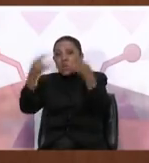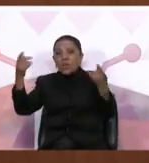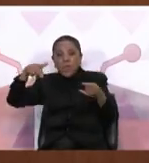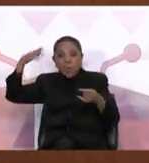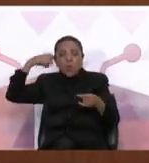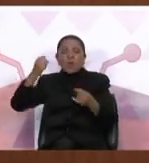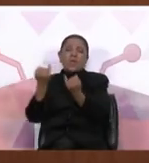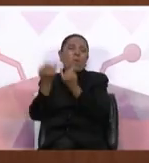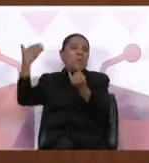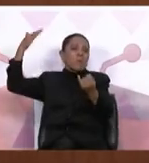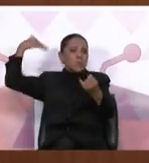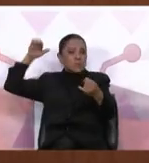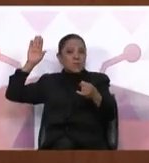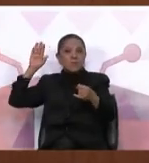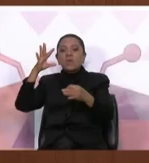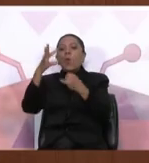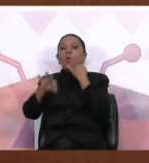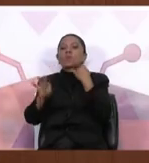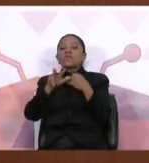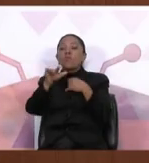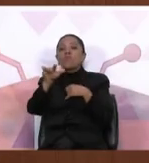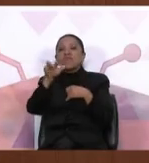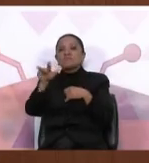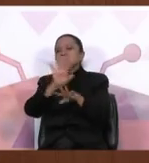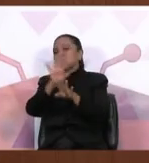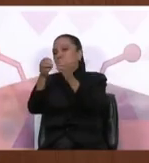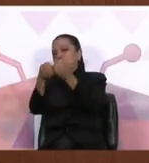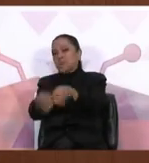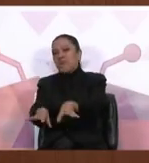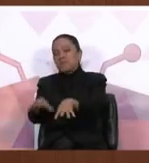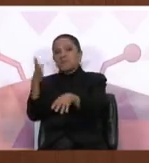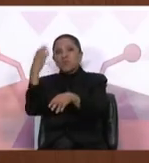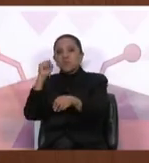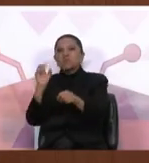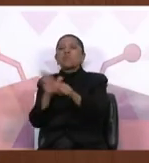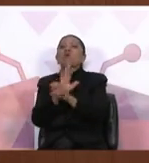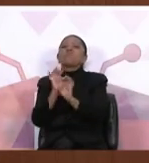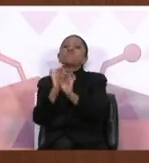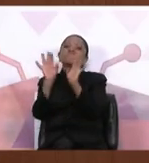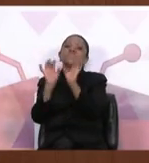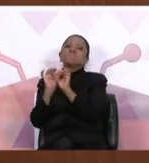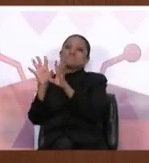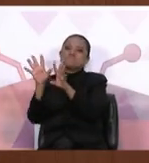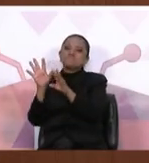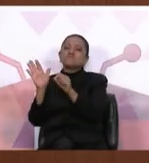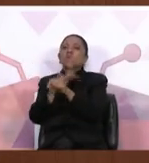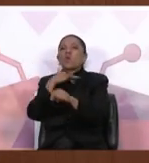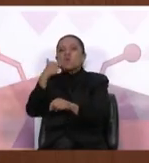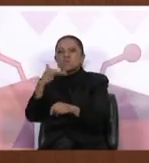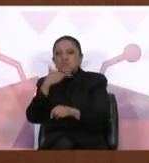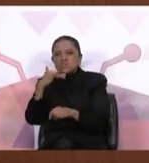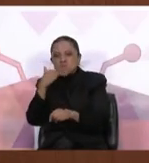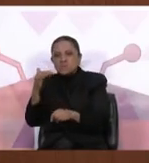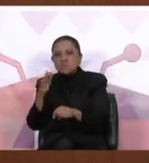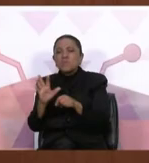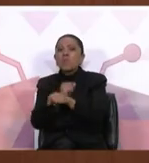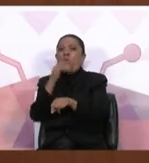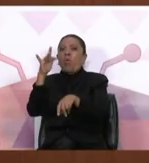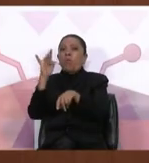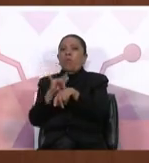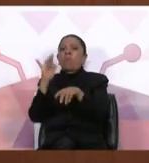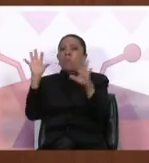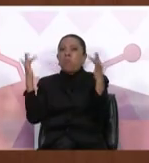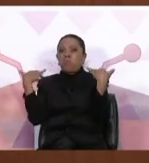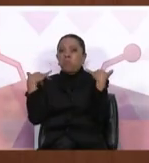los últimos 18 lo hemos perdido por la improvisación por la corrupción por la impunidad como estamos en